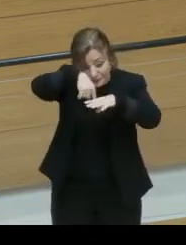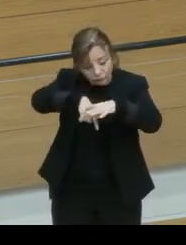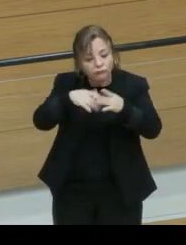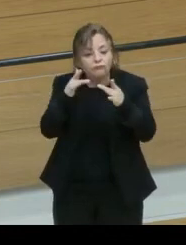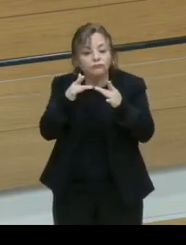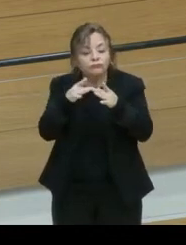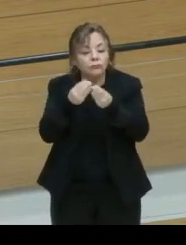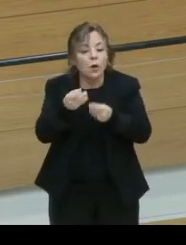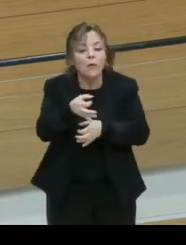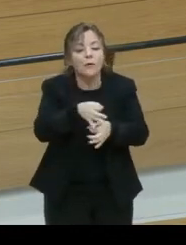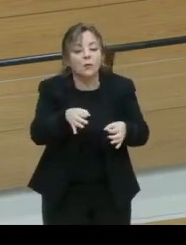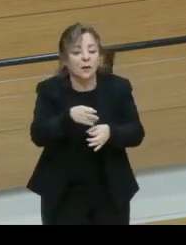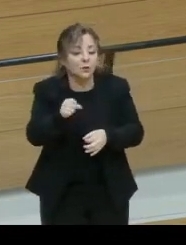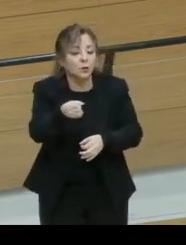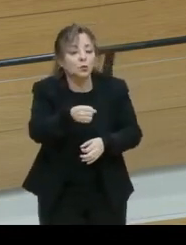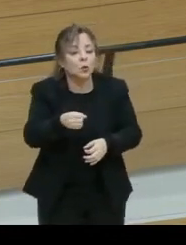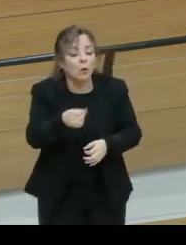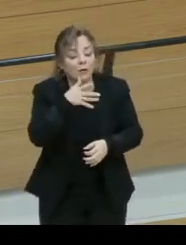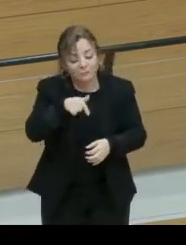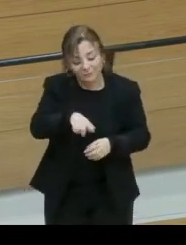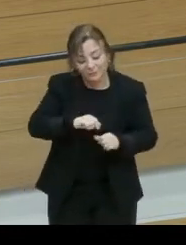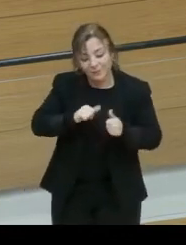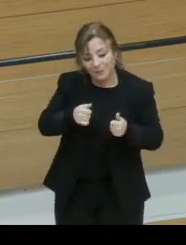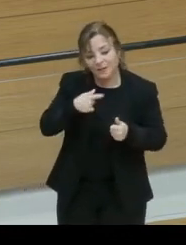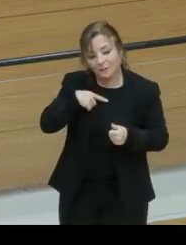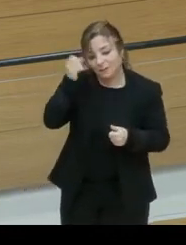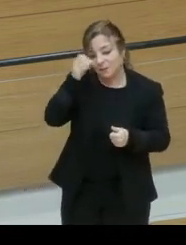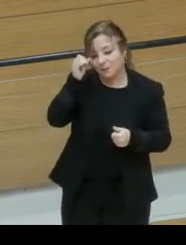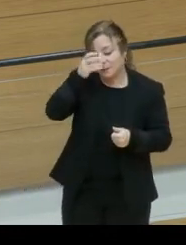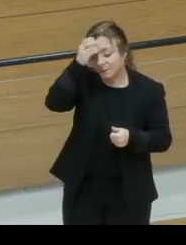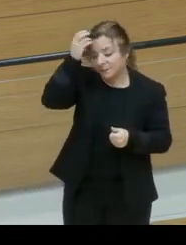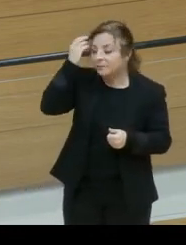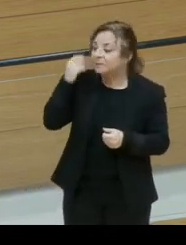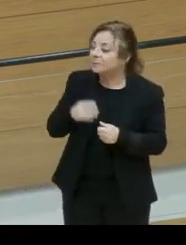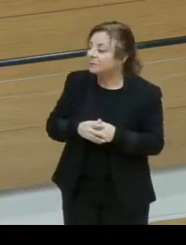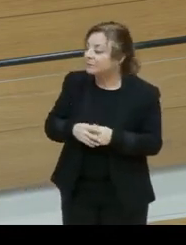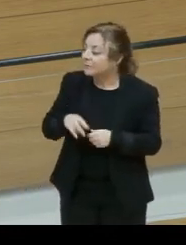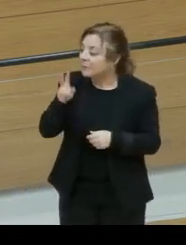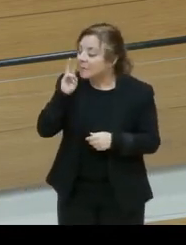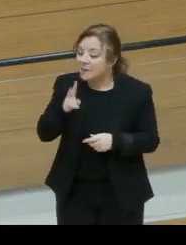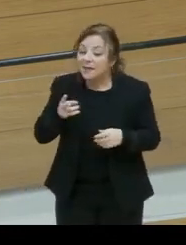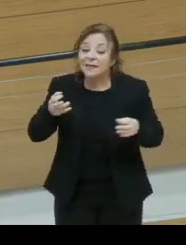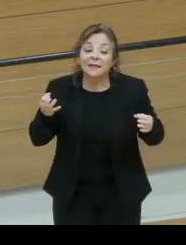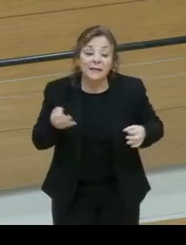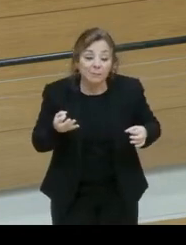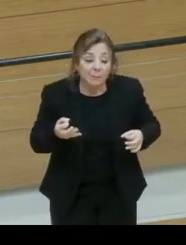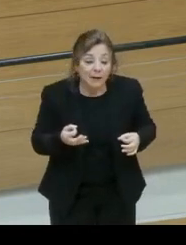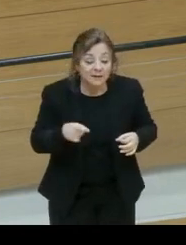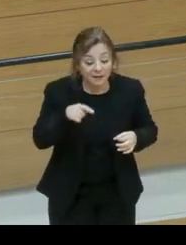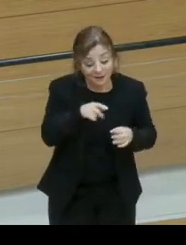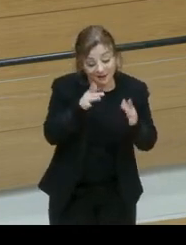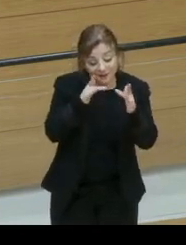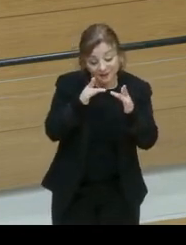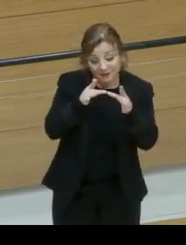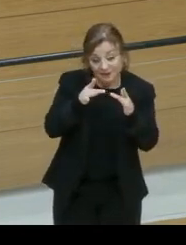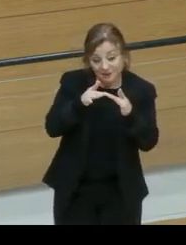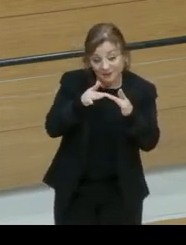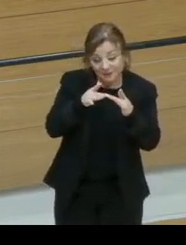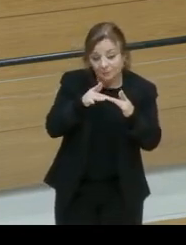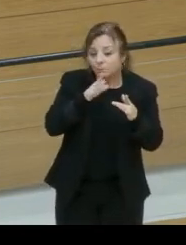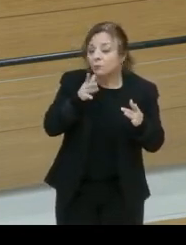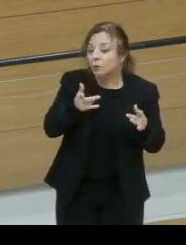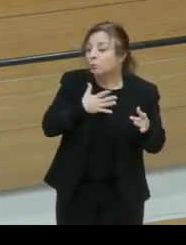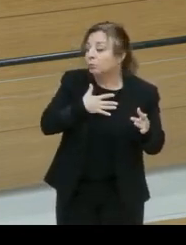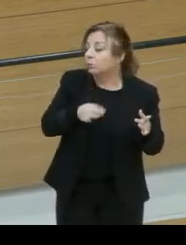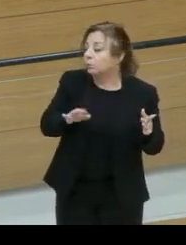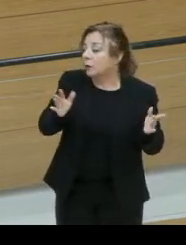con esas células tumorales. Y ahí es donde comienza mi tesis. A ver qué ocurre en esa interacción. Porque podría